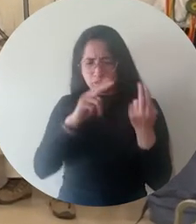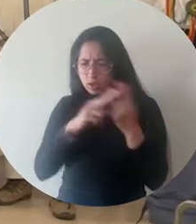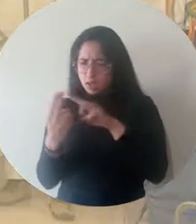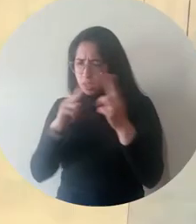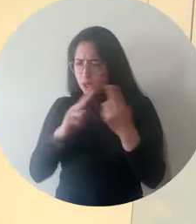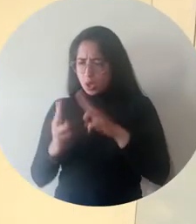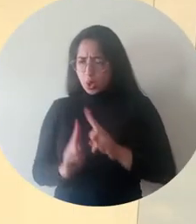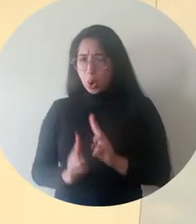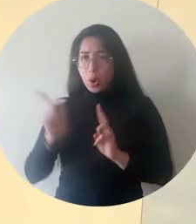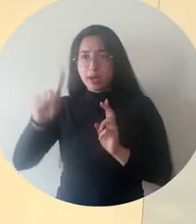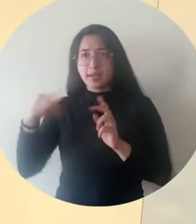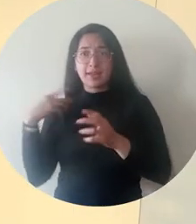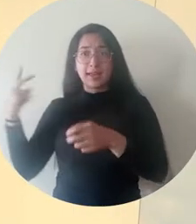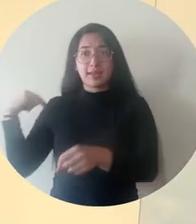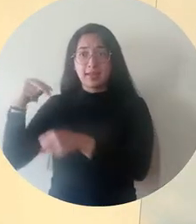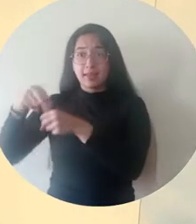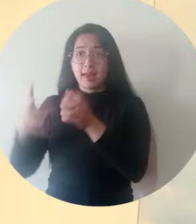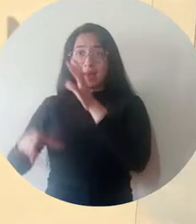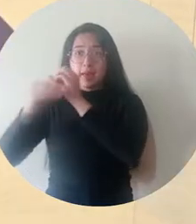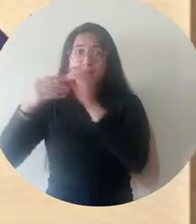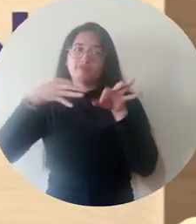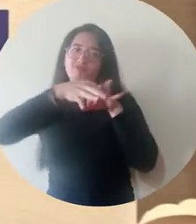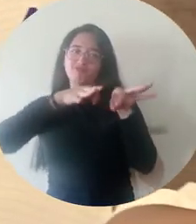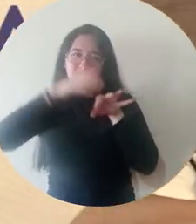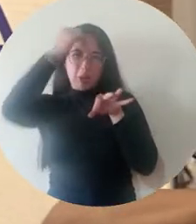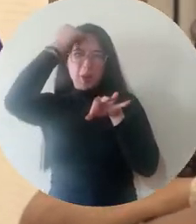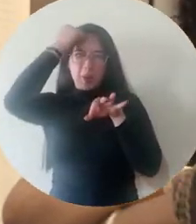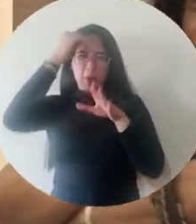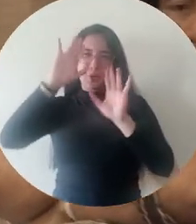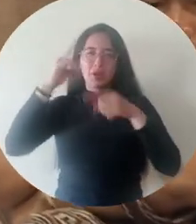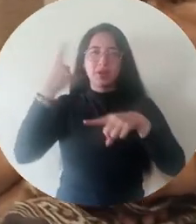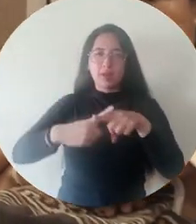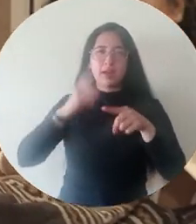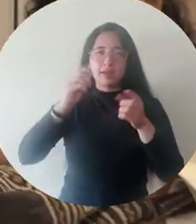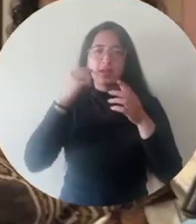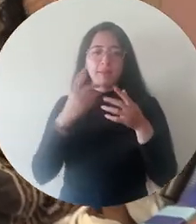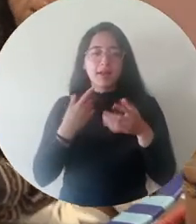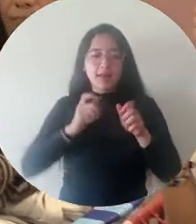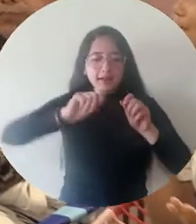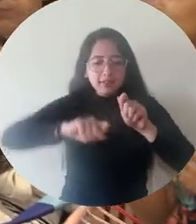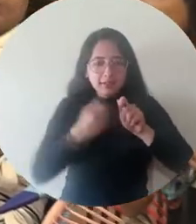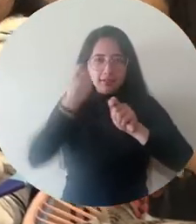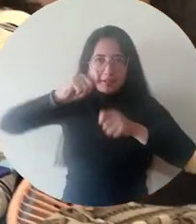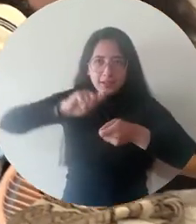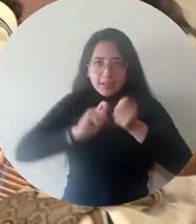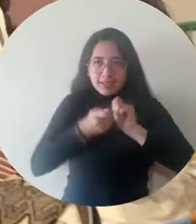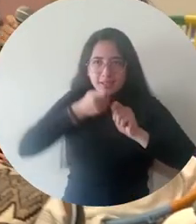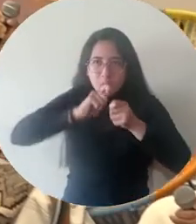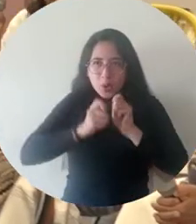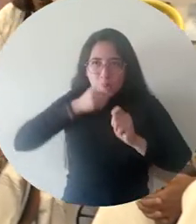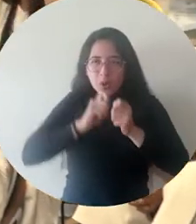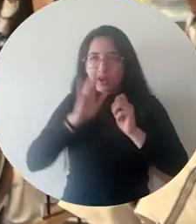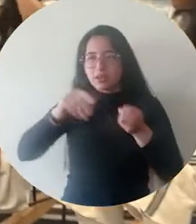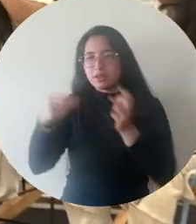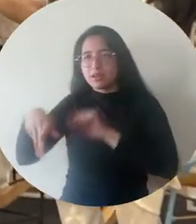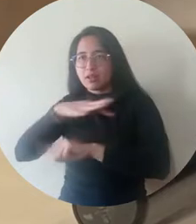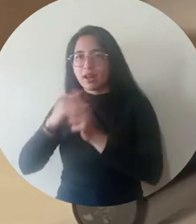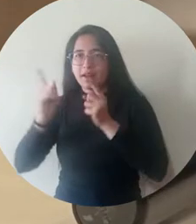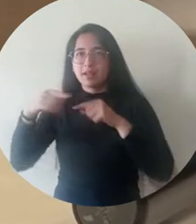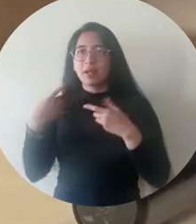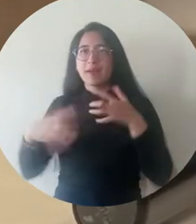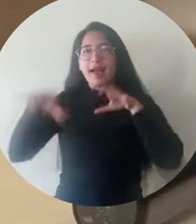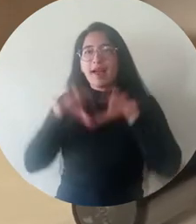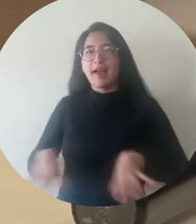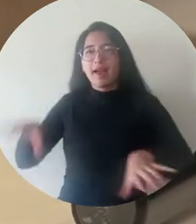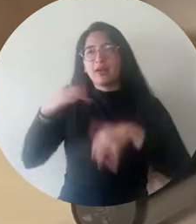arhuacos también le explicaron al maestro Dussautoy la conexión entre los tejidos y el medio ambiente, las lúdicas y juegos didácticos en niños